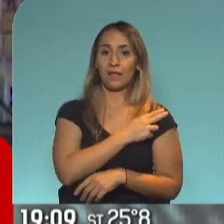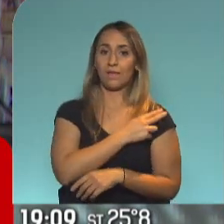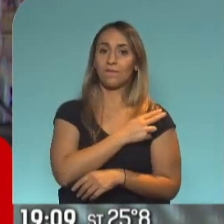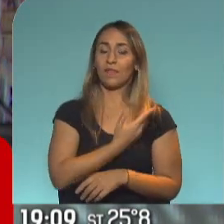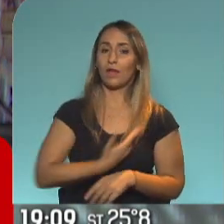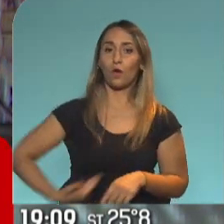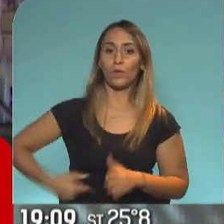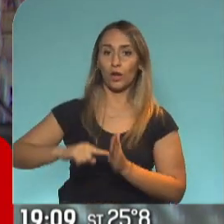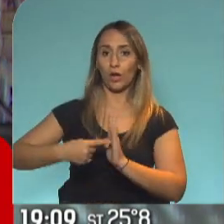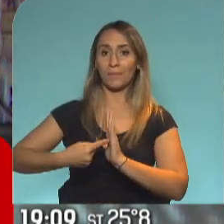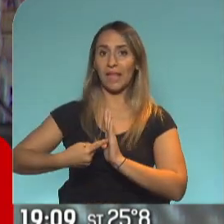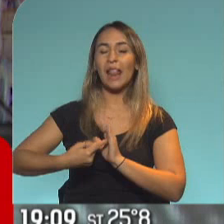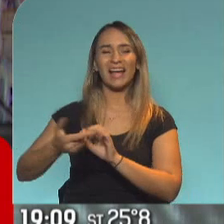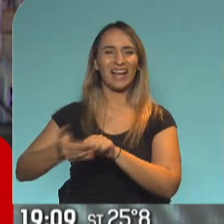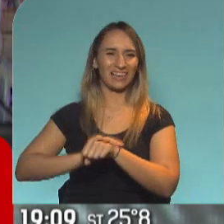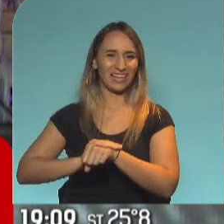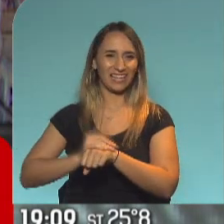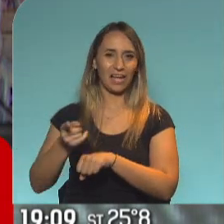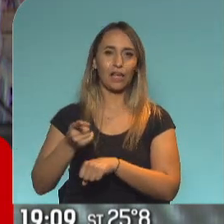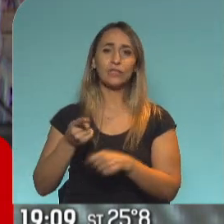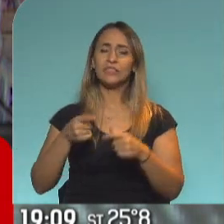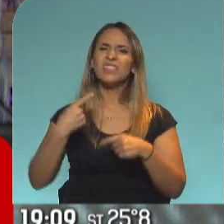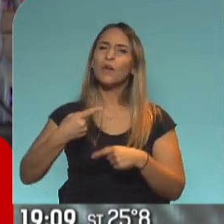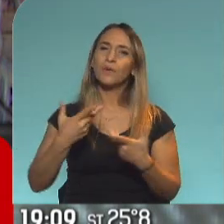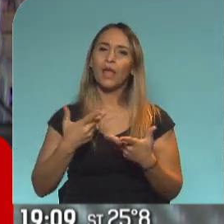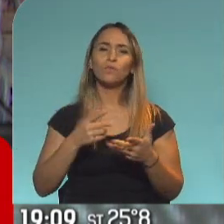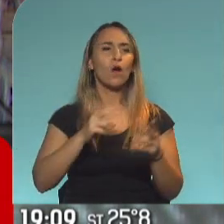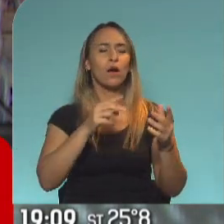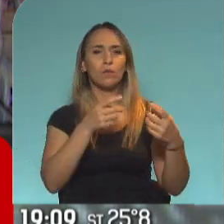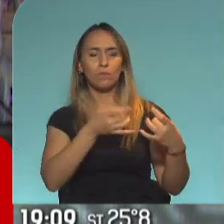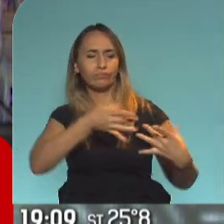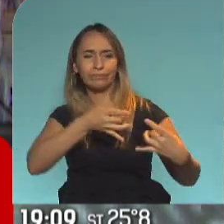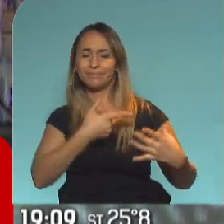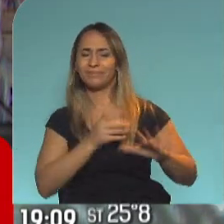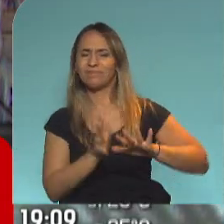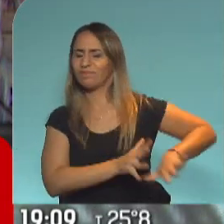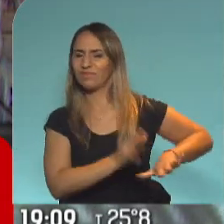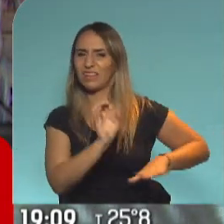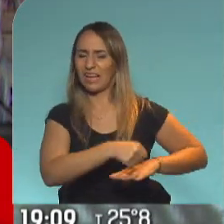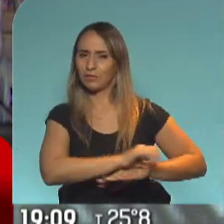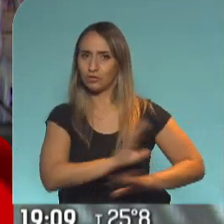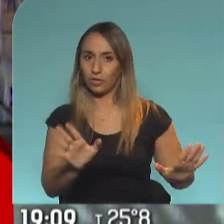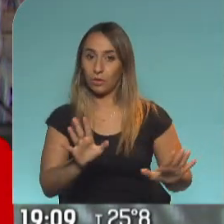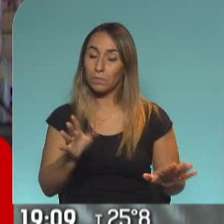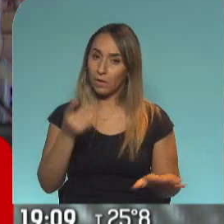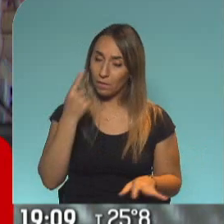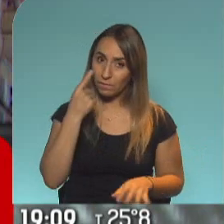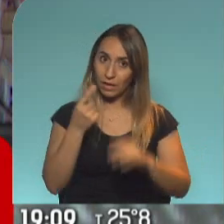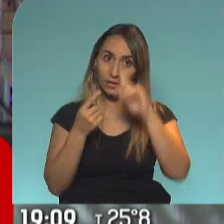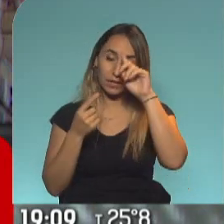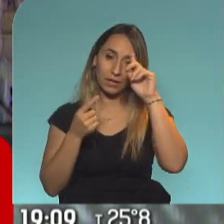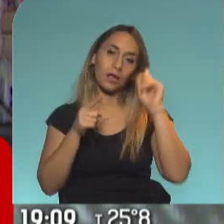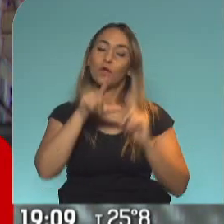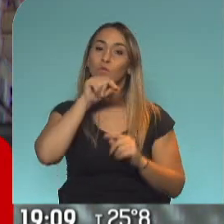el jefe de gobierno porteño, Horacio Rodríguez Larreta, que suele esquivar los conflictos. Llama la atención, hay que decirlo, ¿no? Que salga de esta manera. Fíjate cómo vía Twitter empezó ya